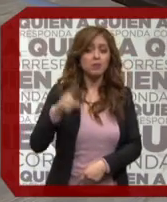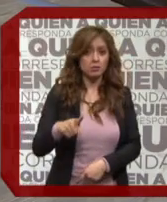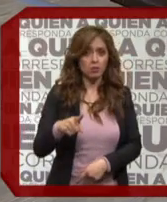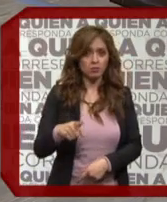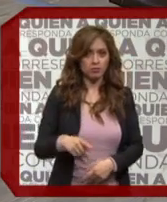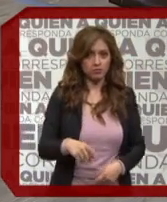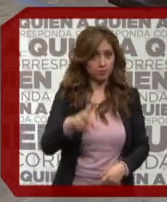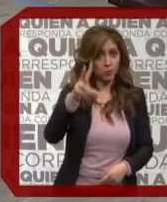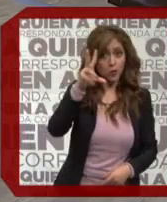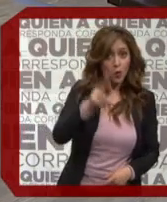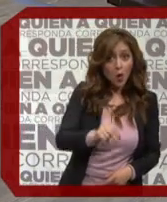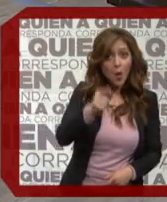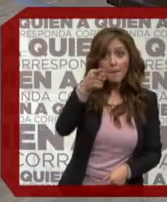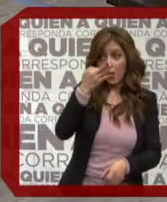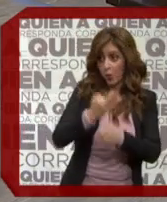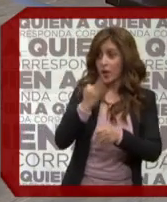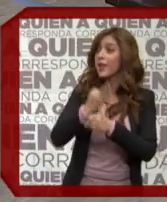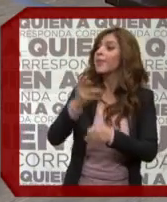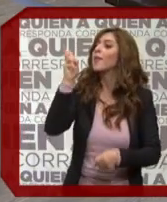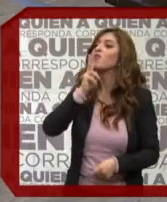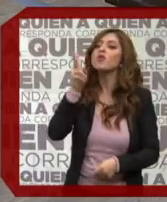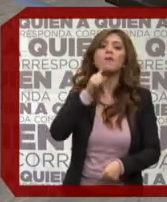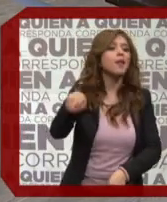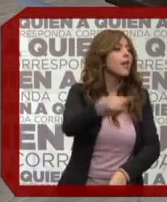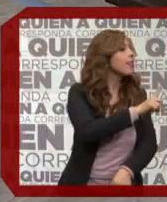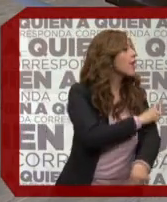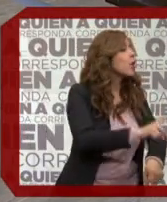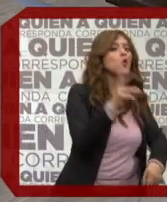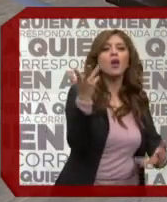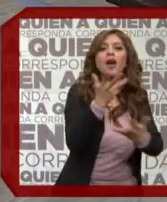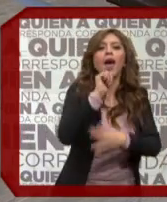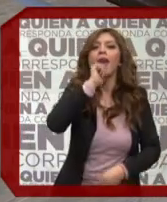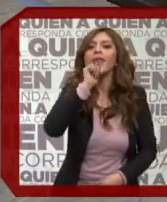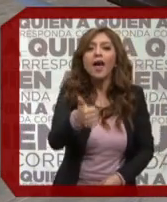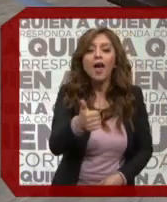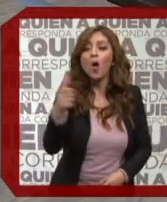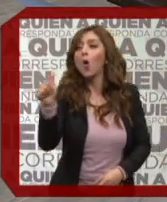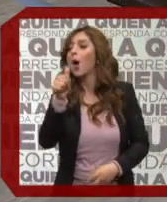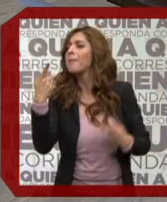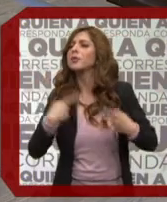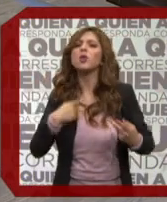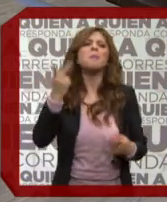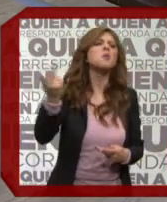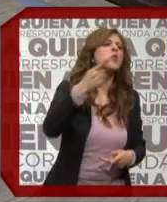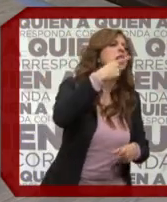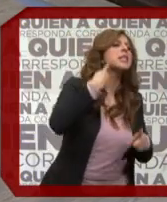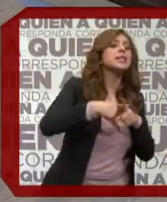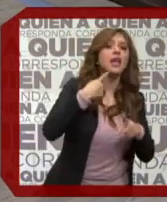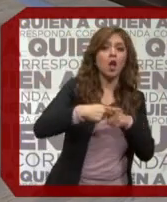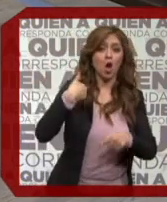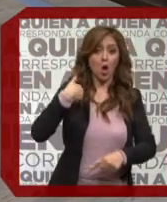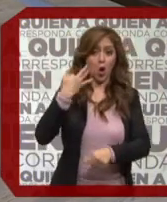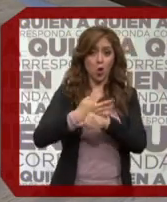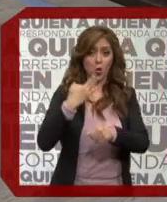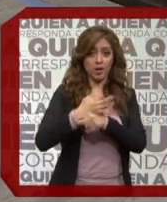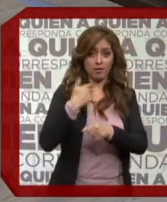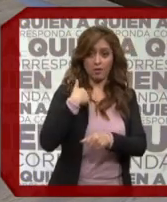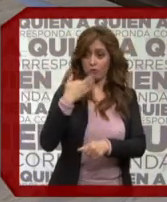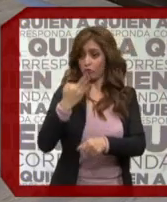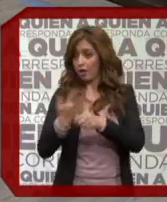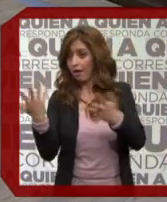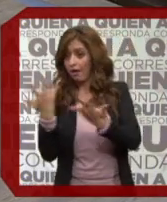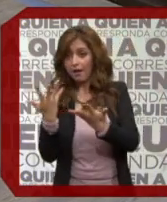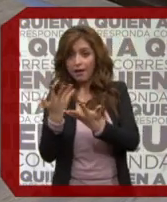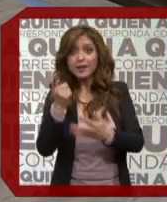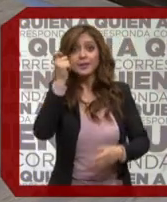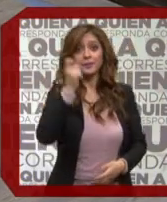nosotros nadie te hizo esa prueba. Te puedo asegurar que nadie preguntó así como yo lo estoy diciendo. Somos